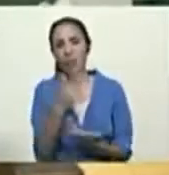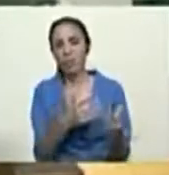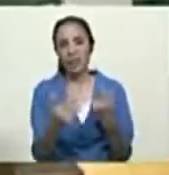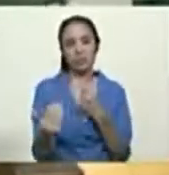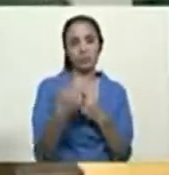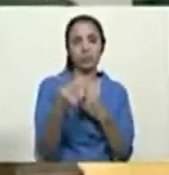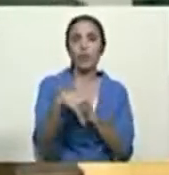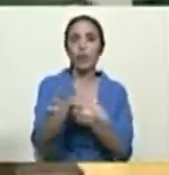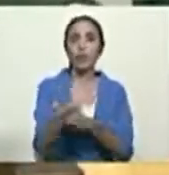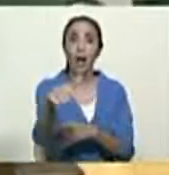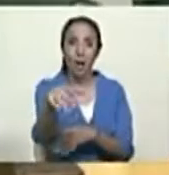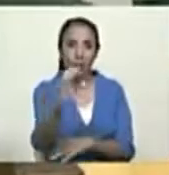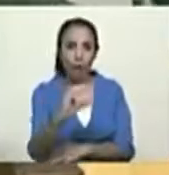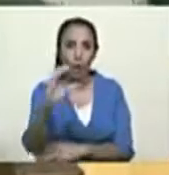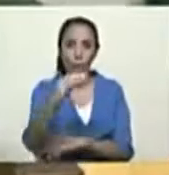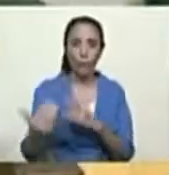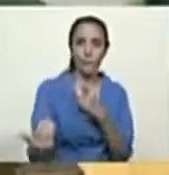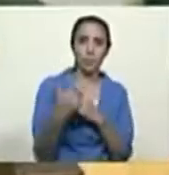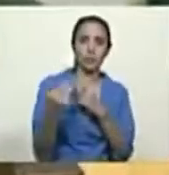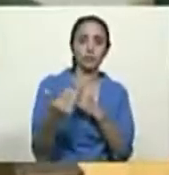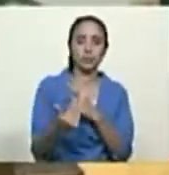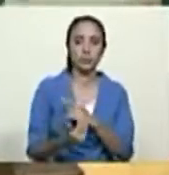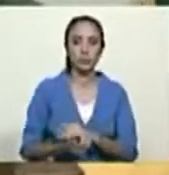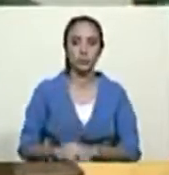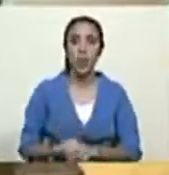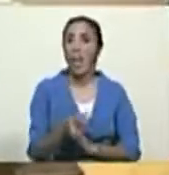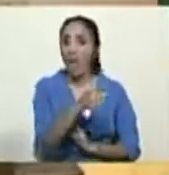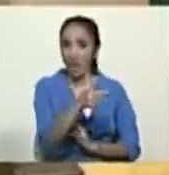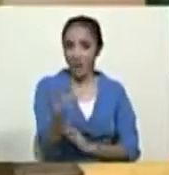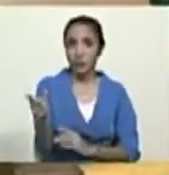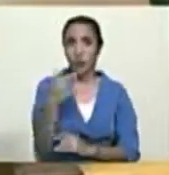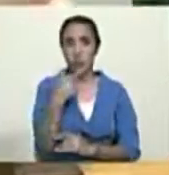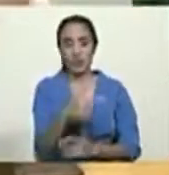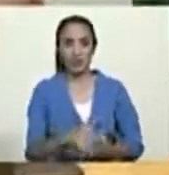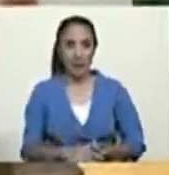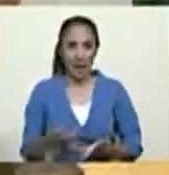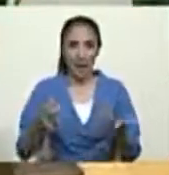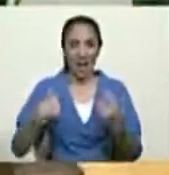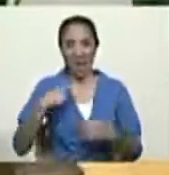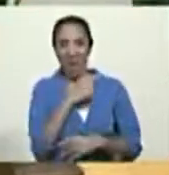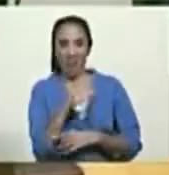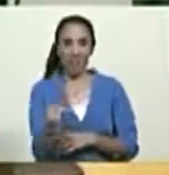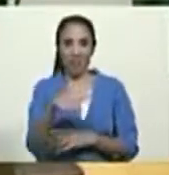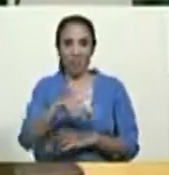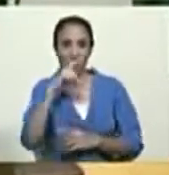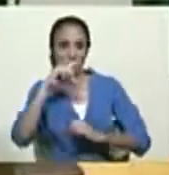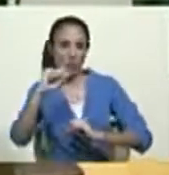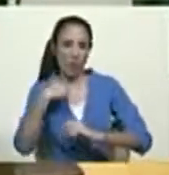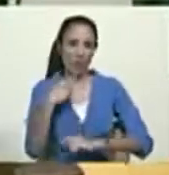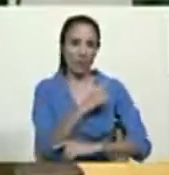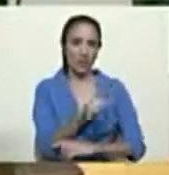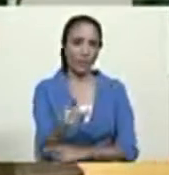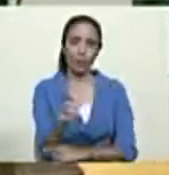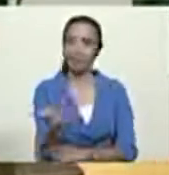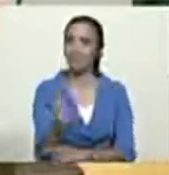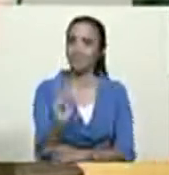desde colombia y esos bandidos que dicen ustedes que el régimen de maduro no señores